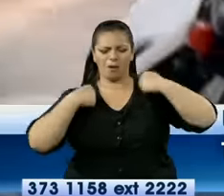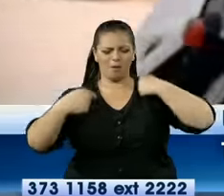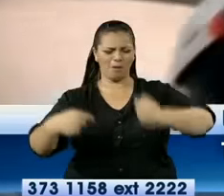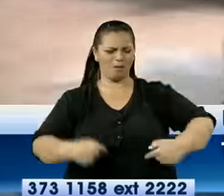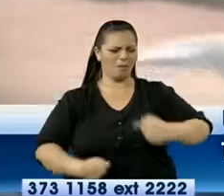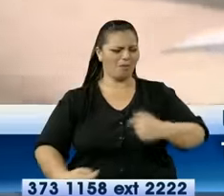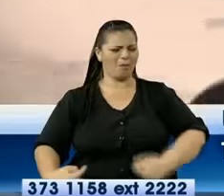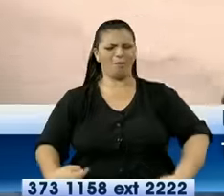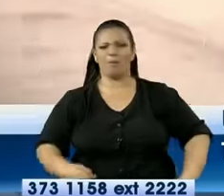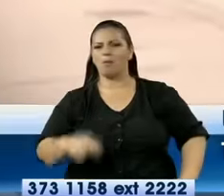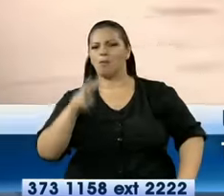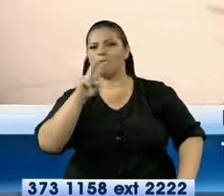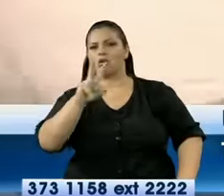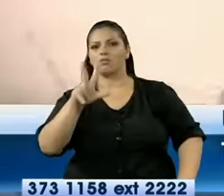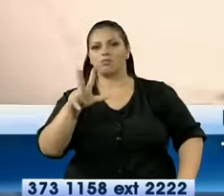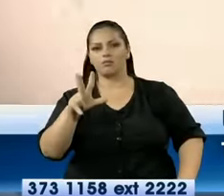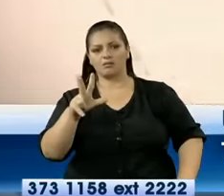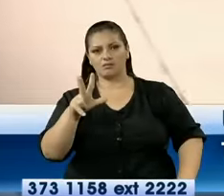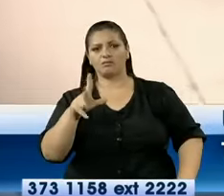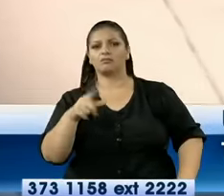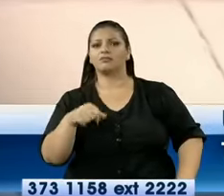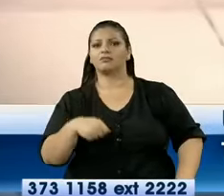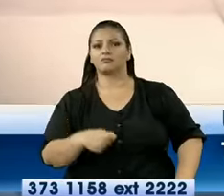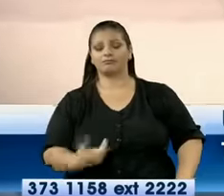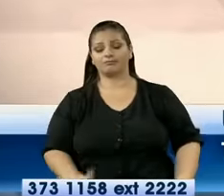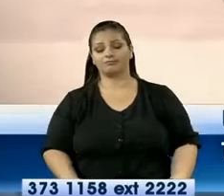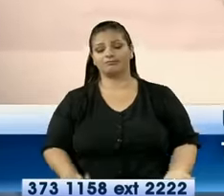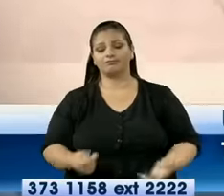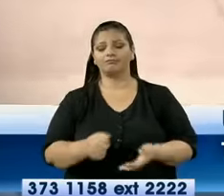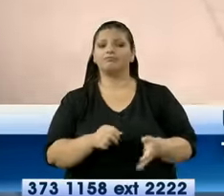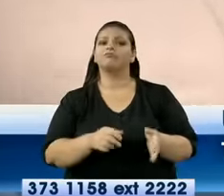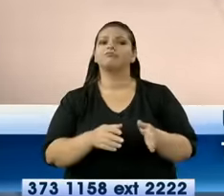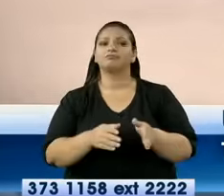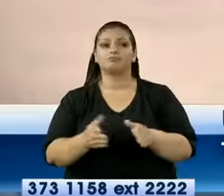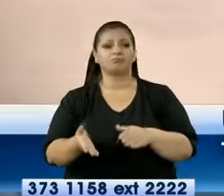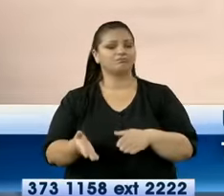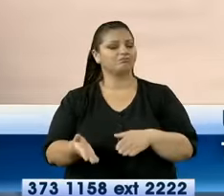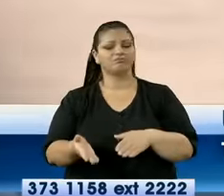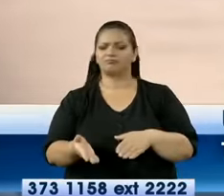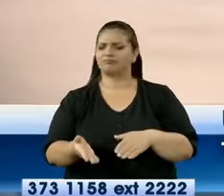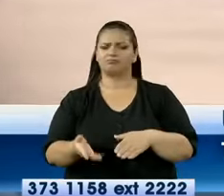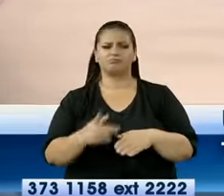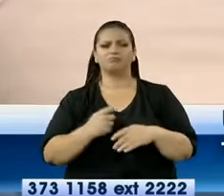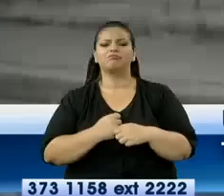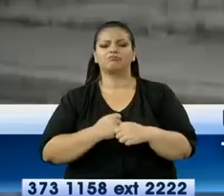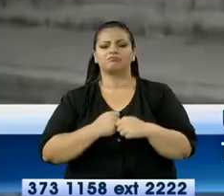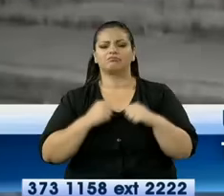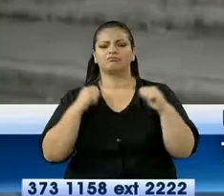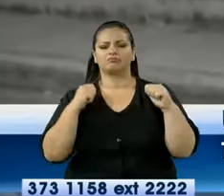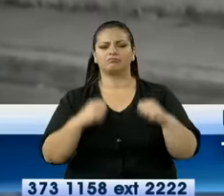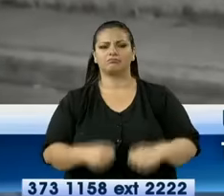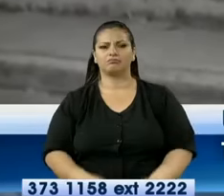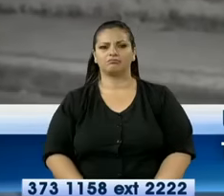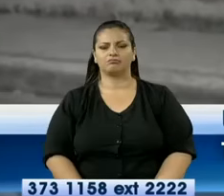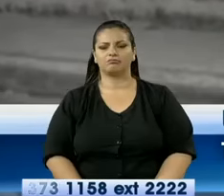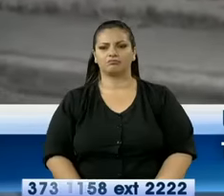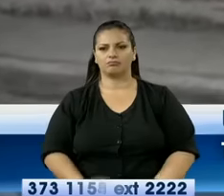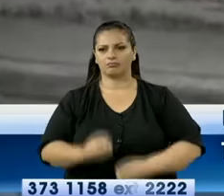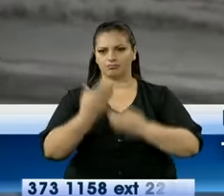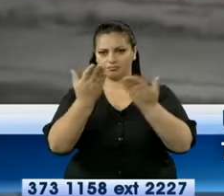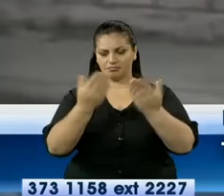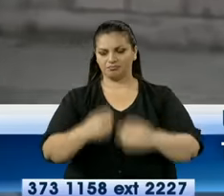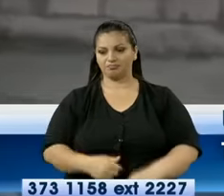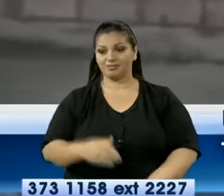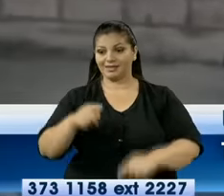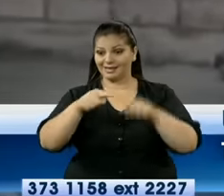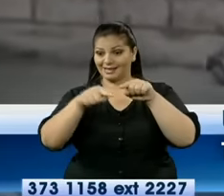que milagrosamente sobrevivió, pero todavía no logra recuperarse totalmente. Yo estaba comiendo con mi hijo una vez en la